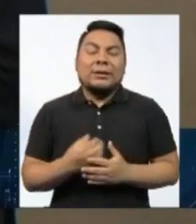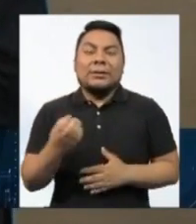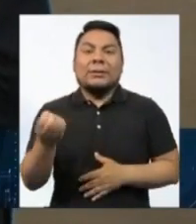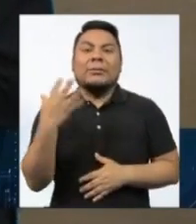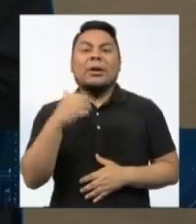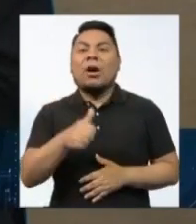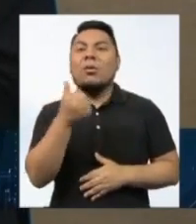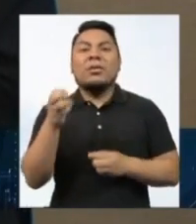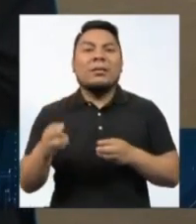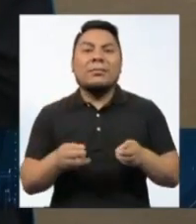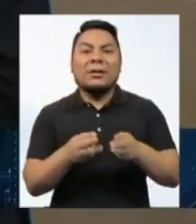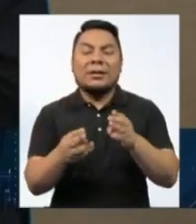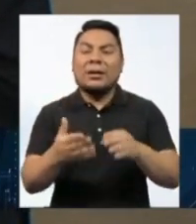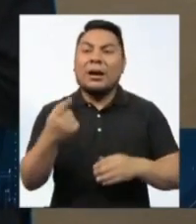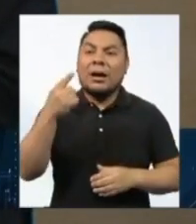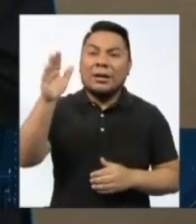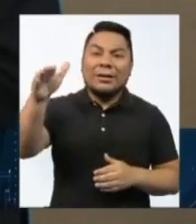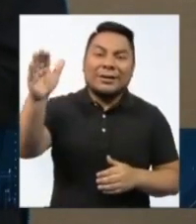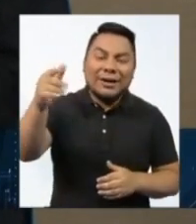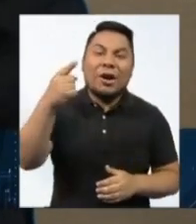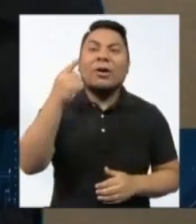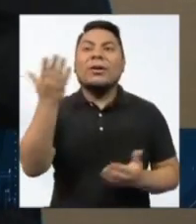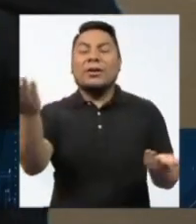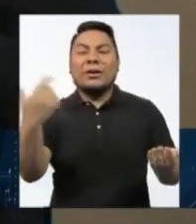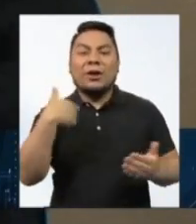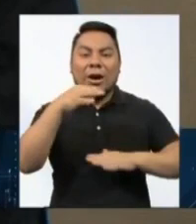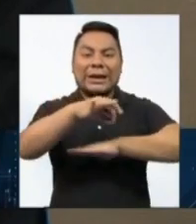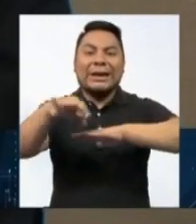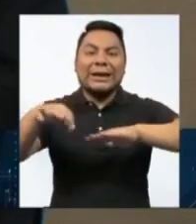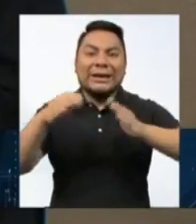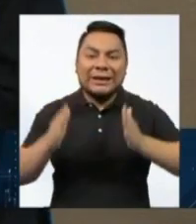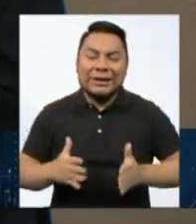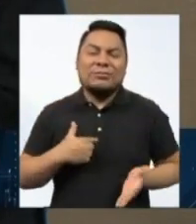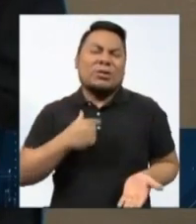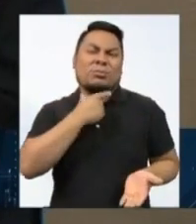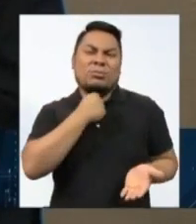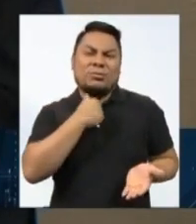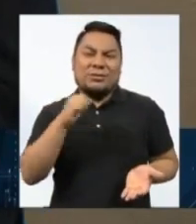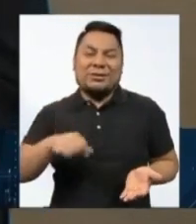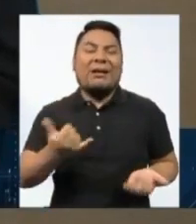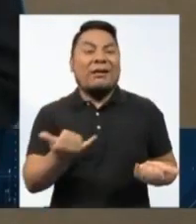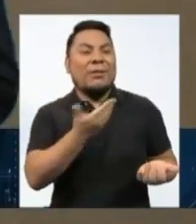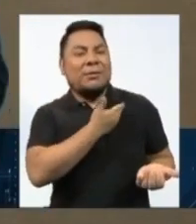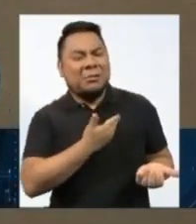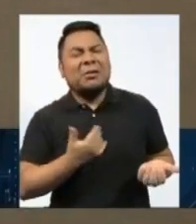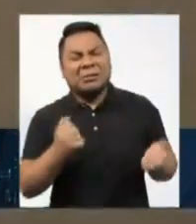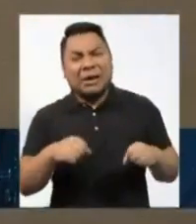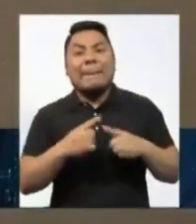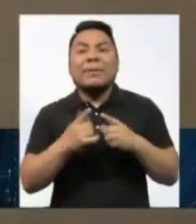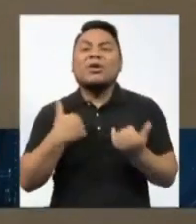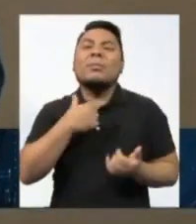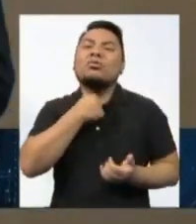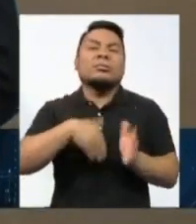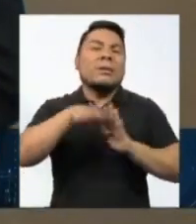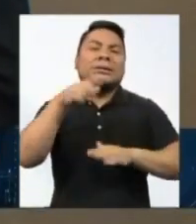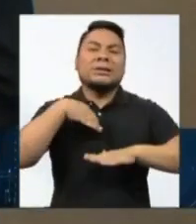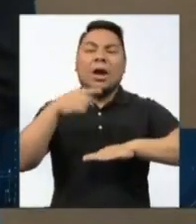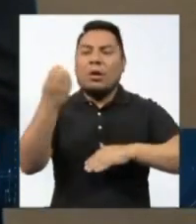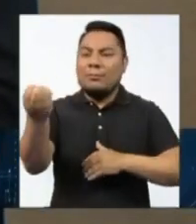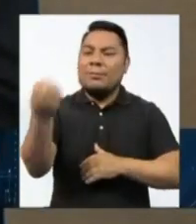de otra forma que llamarme ingeniero. Todo el mundo me conoce como ingeniero y ahí me siento tan cómodo y tan feliz, ¿no? Y entonces,